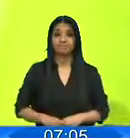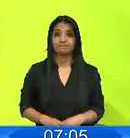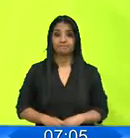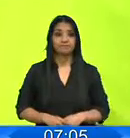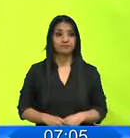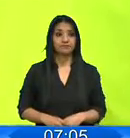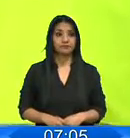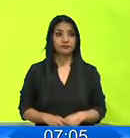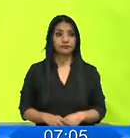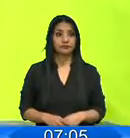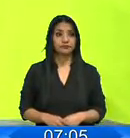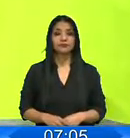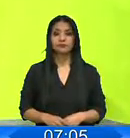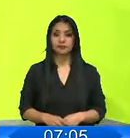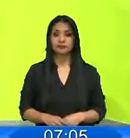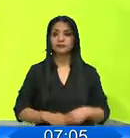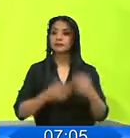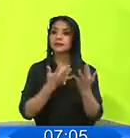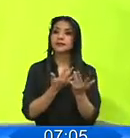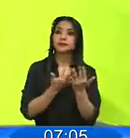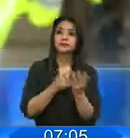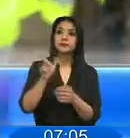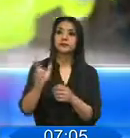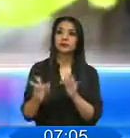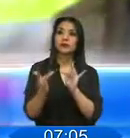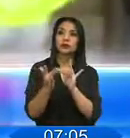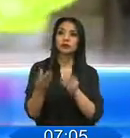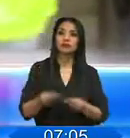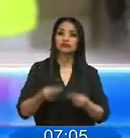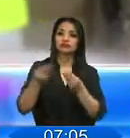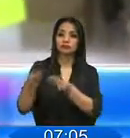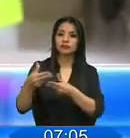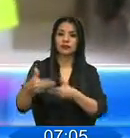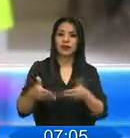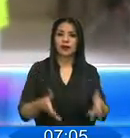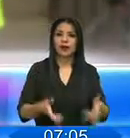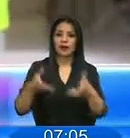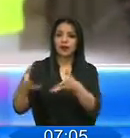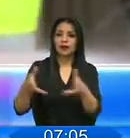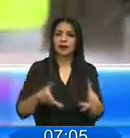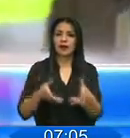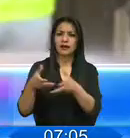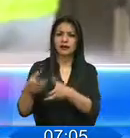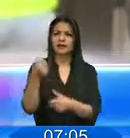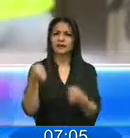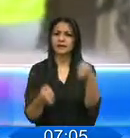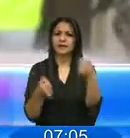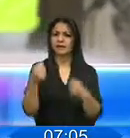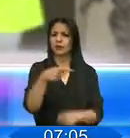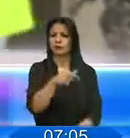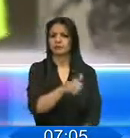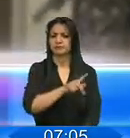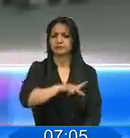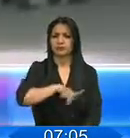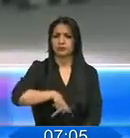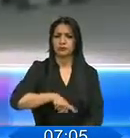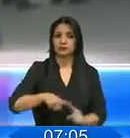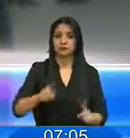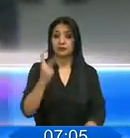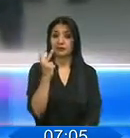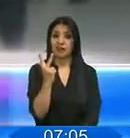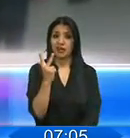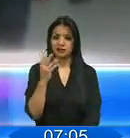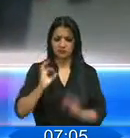al parecer estaban esperando al contacto para realizar la entrega de las cajas se movilizaban en un vehículo particular pero los tres sospechosos